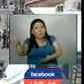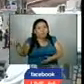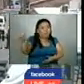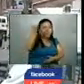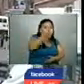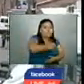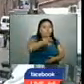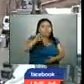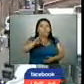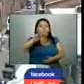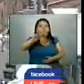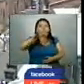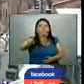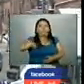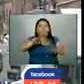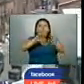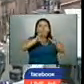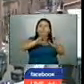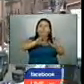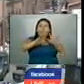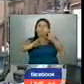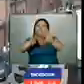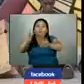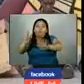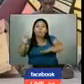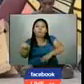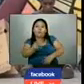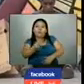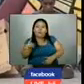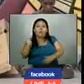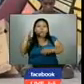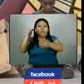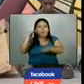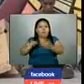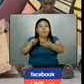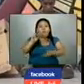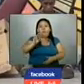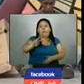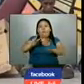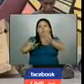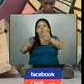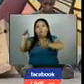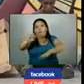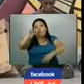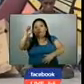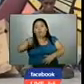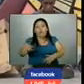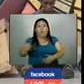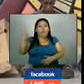de 32,737 personas, un 27% menos que las